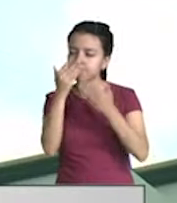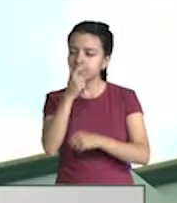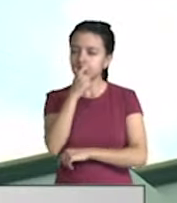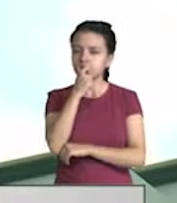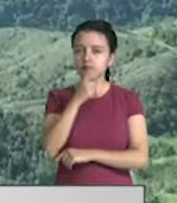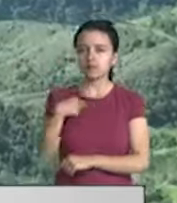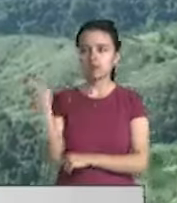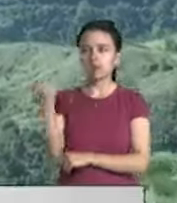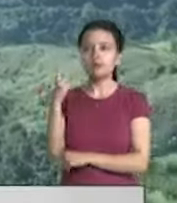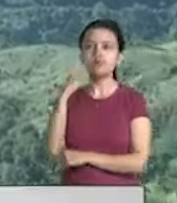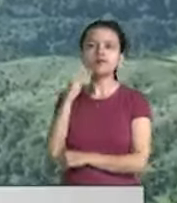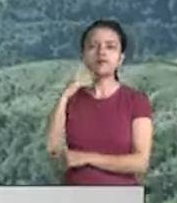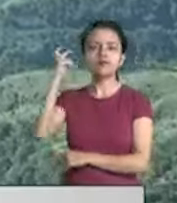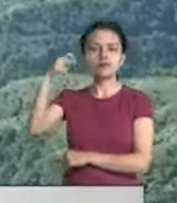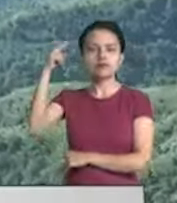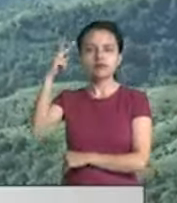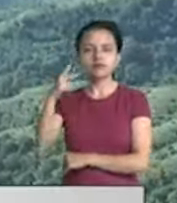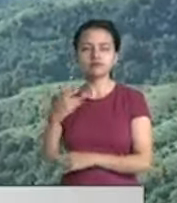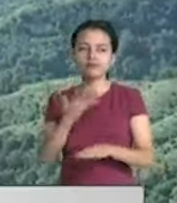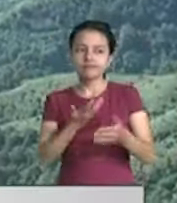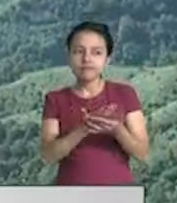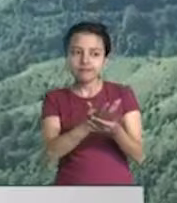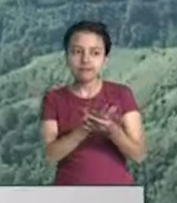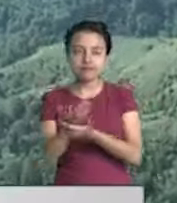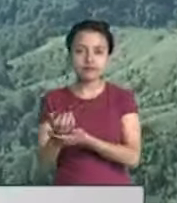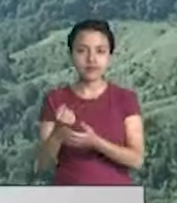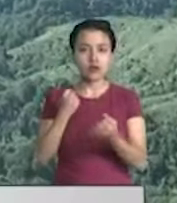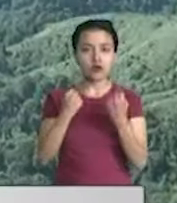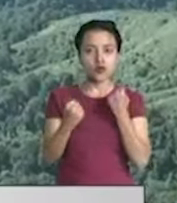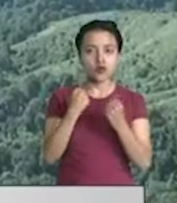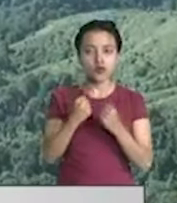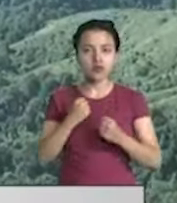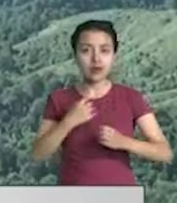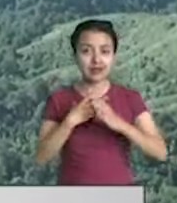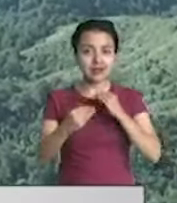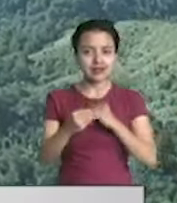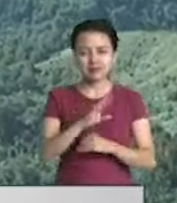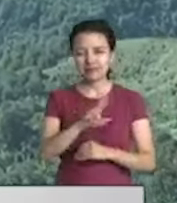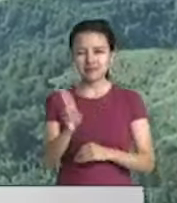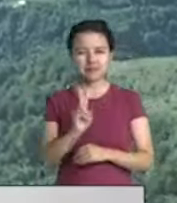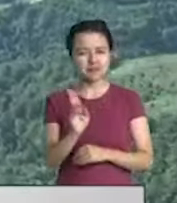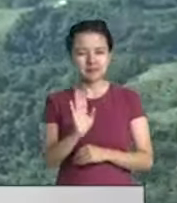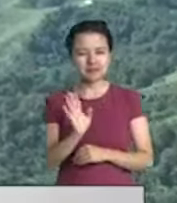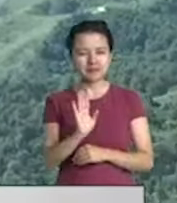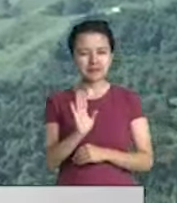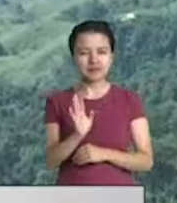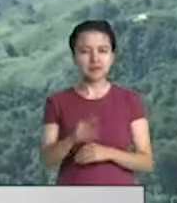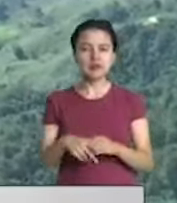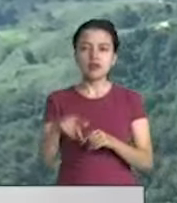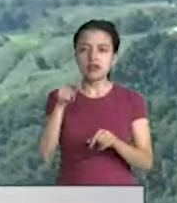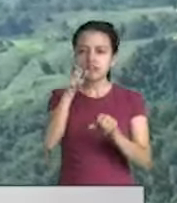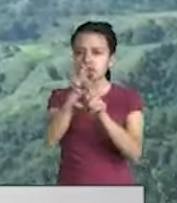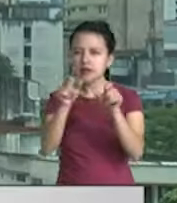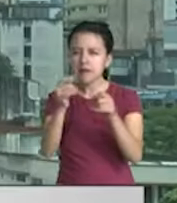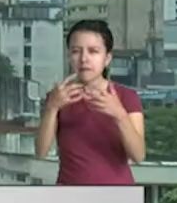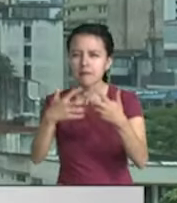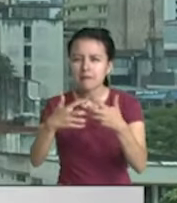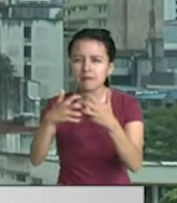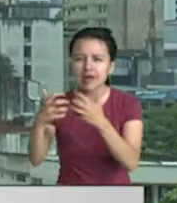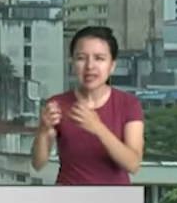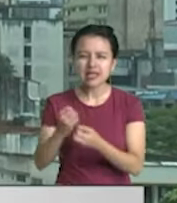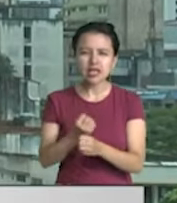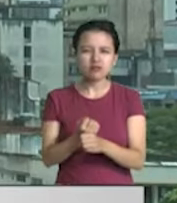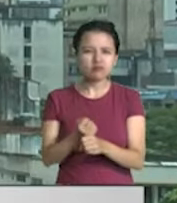sugieren modificar los tiempos de práctica deportiva, intensificar operativos de control de emisión de gases a empresas contaminantes y que se estudie nuevamente